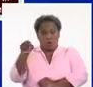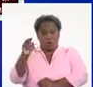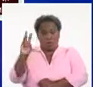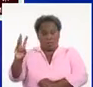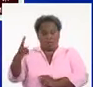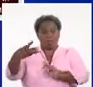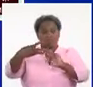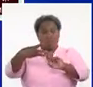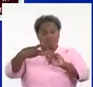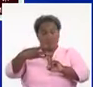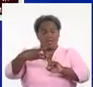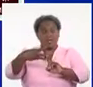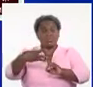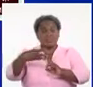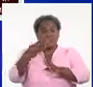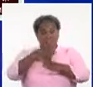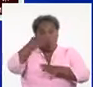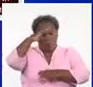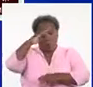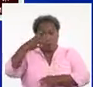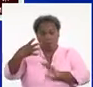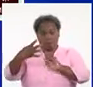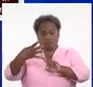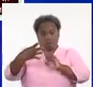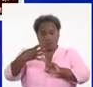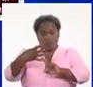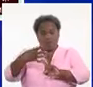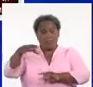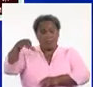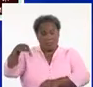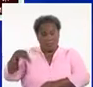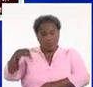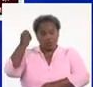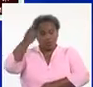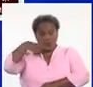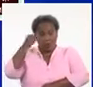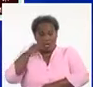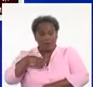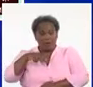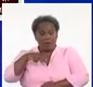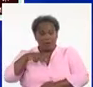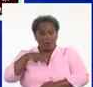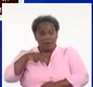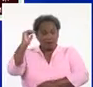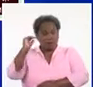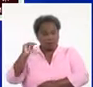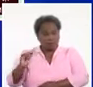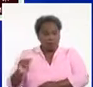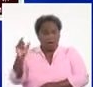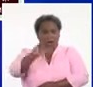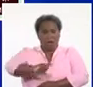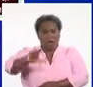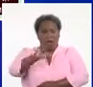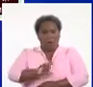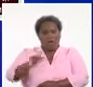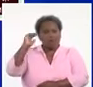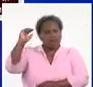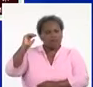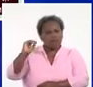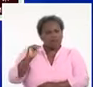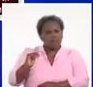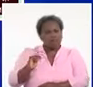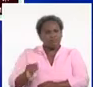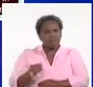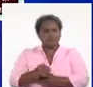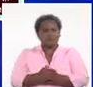de Cuba, Pinar del Río, Ciego de Ávila, Villa Clara, Camagüey. ¿Cuál se